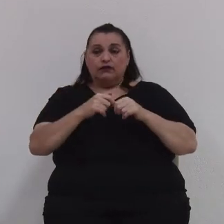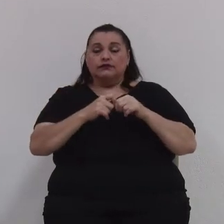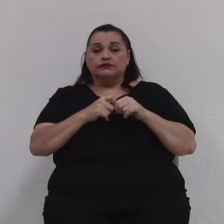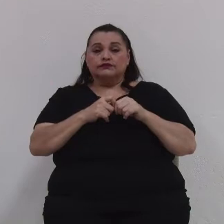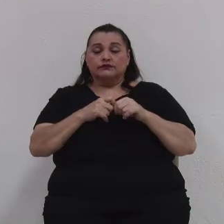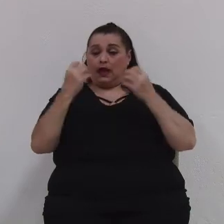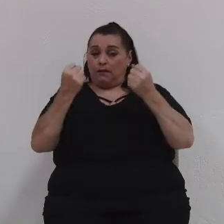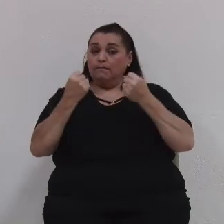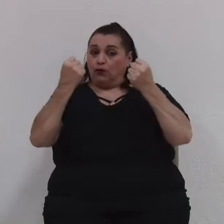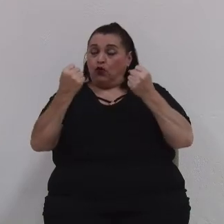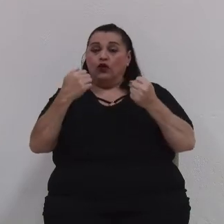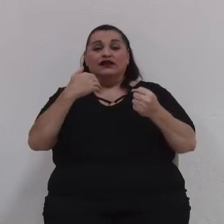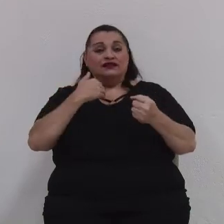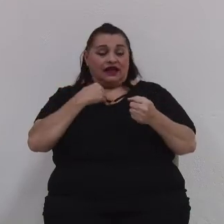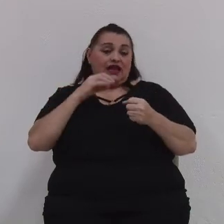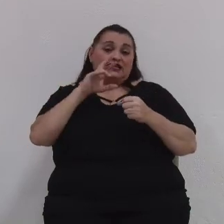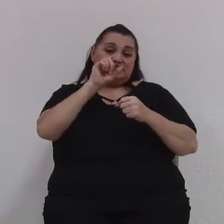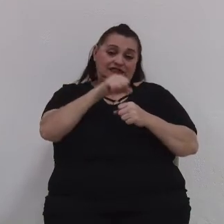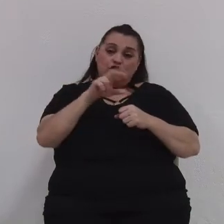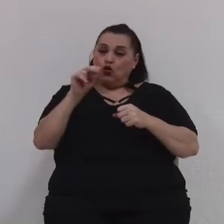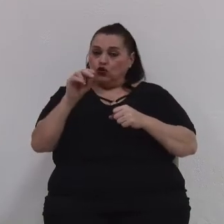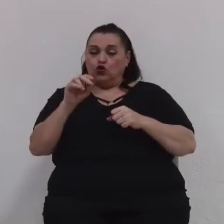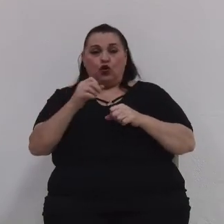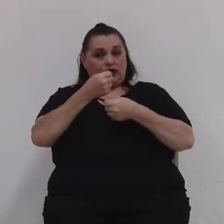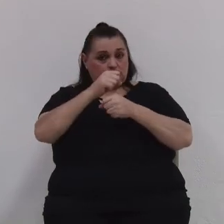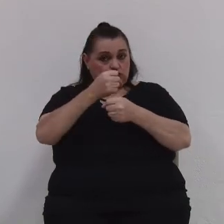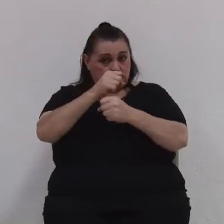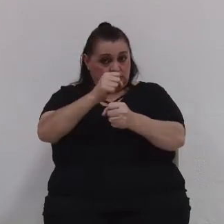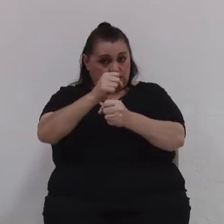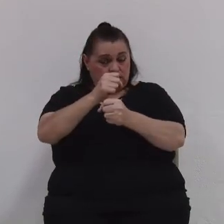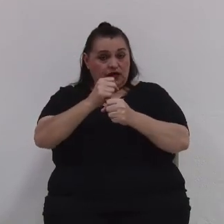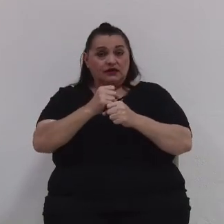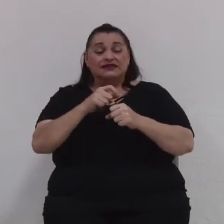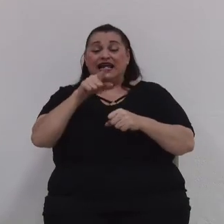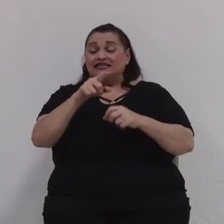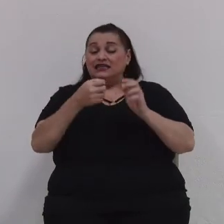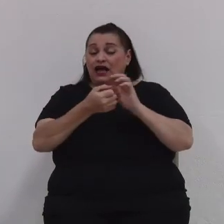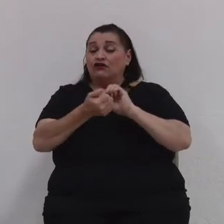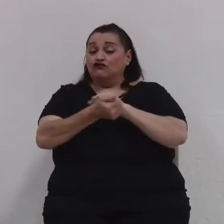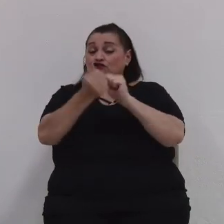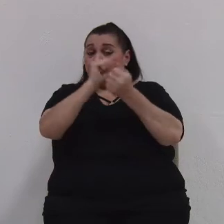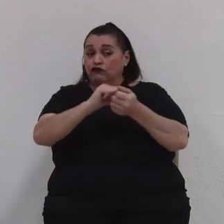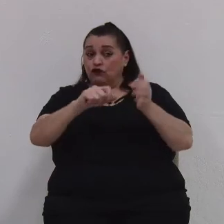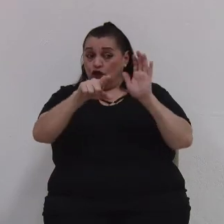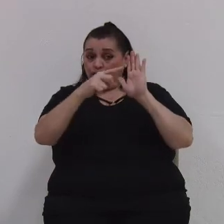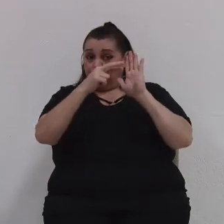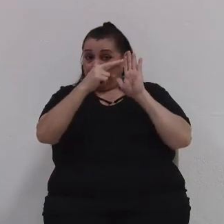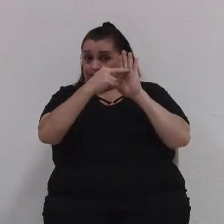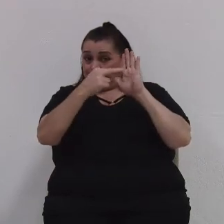el poder que pueden o no tener las alcaldías. Esta reforma legal fue importantísima, y hay otra reforma